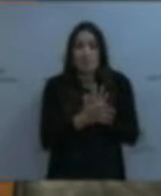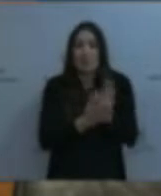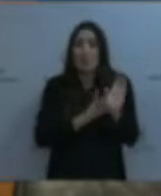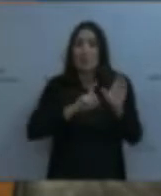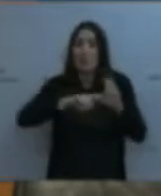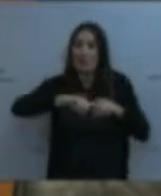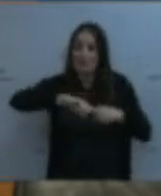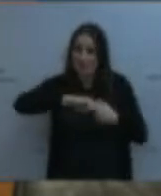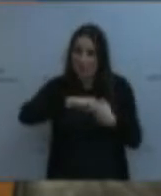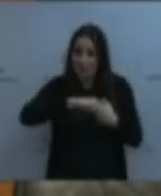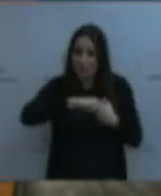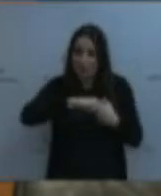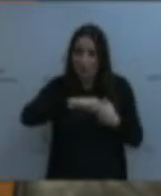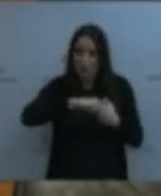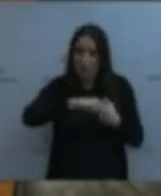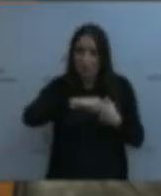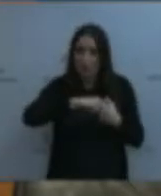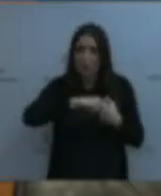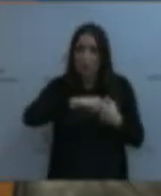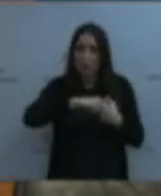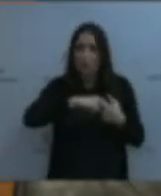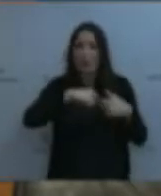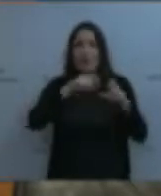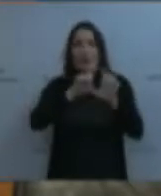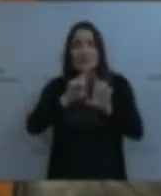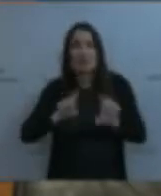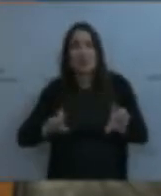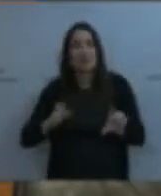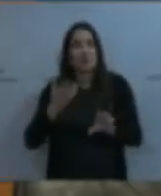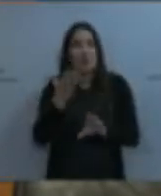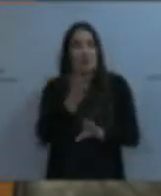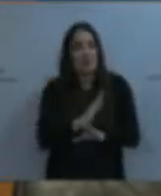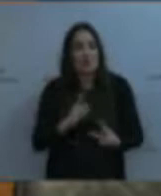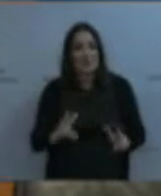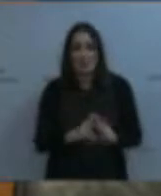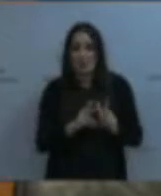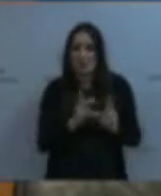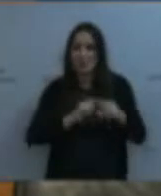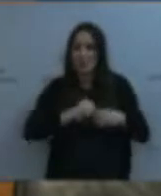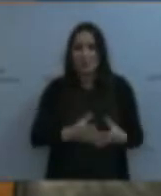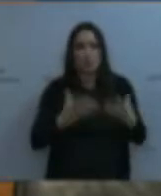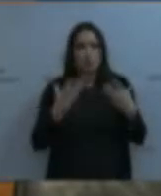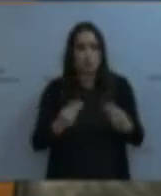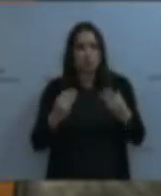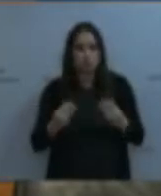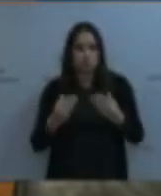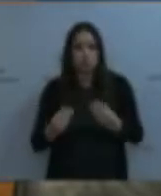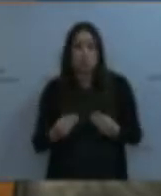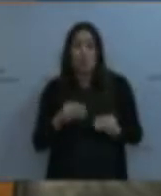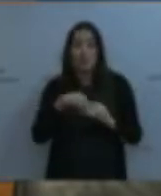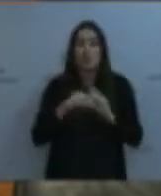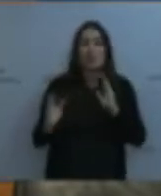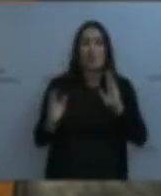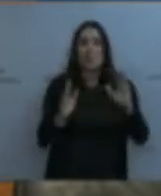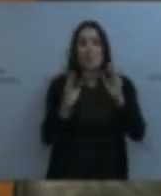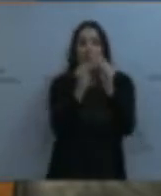participación que han tenido los diferentes estamentos representantes de la sociedad y de los ciudadanos en el periodo de